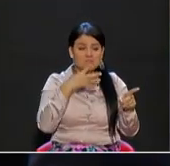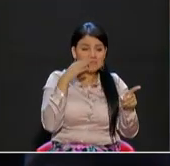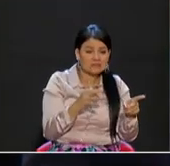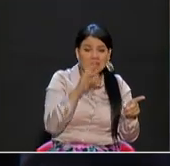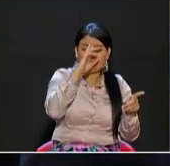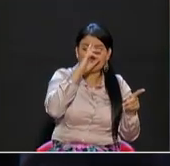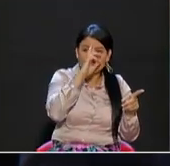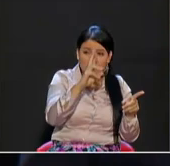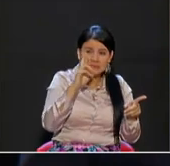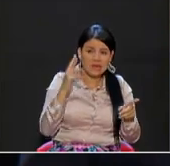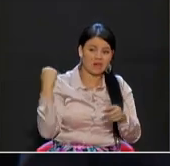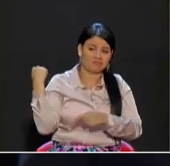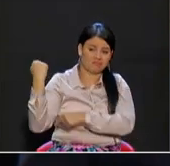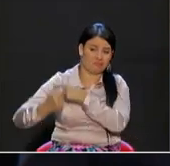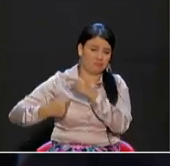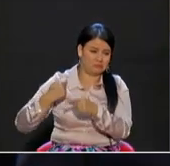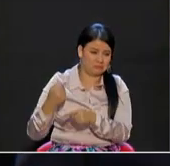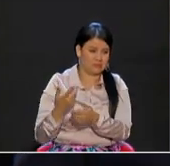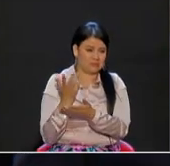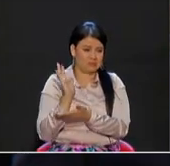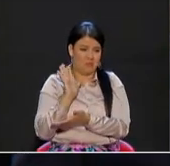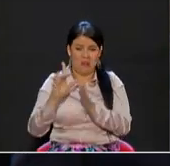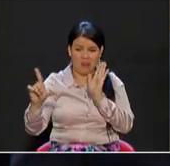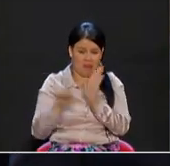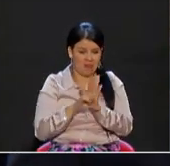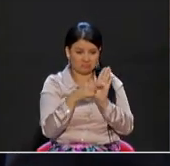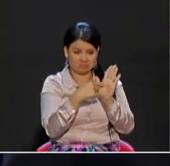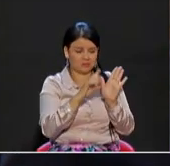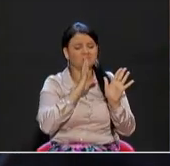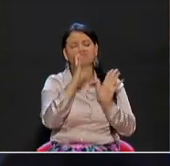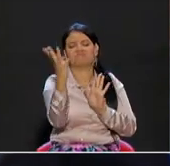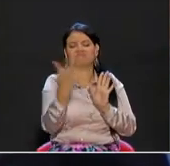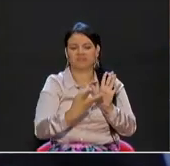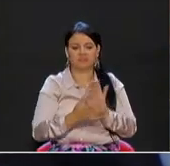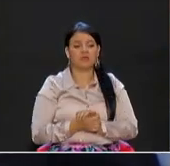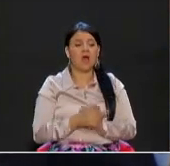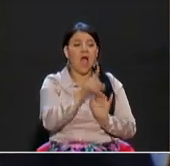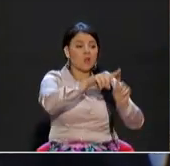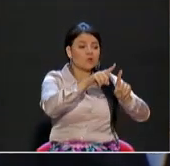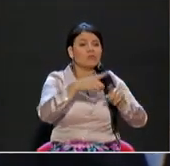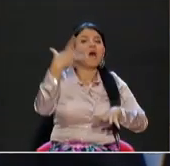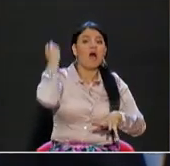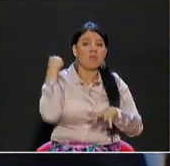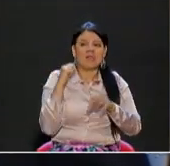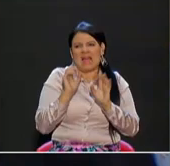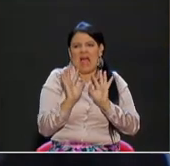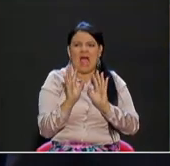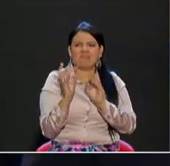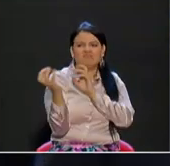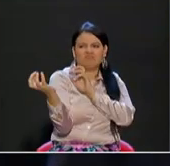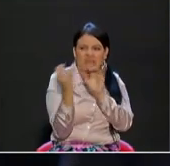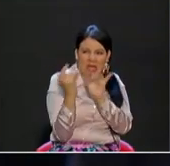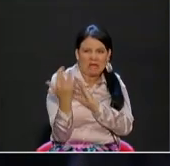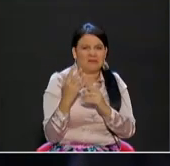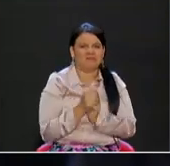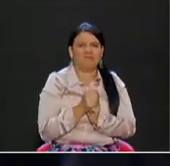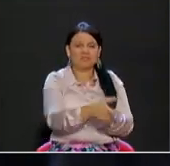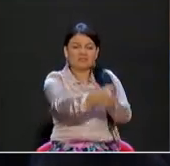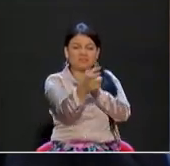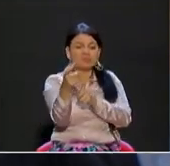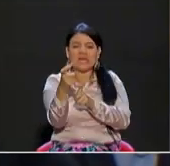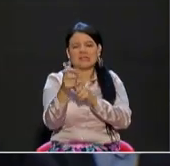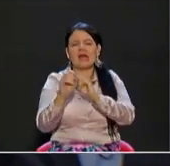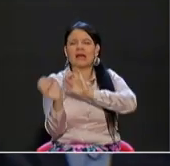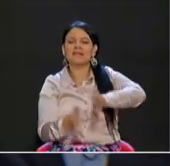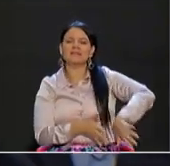repetición muchos de ellos están otra vez en el mismo escenario nosotros no estamos en el escenario de acabar el